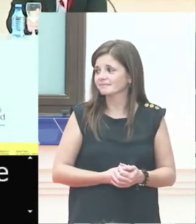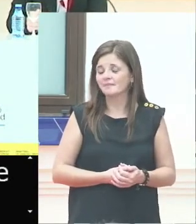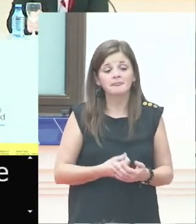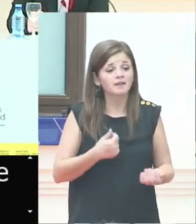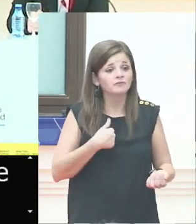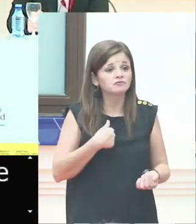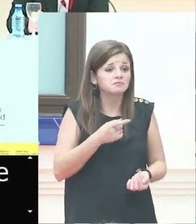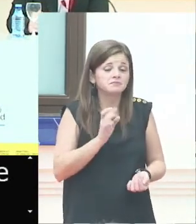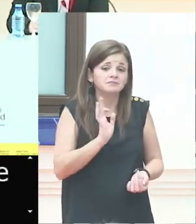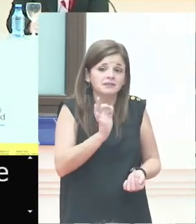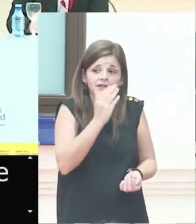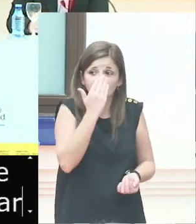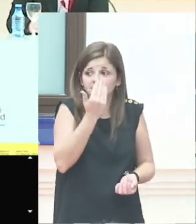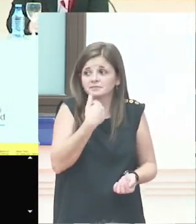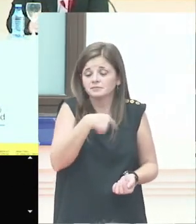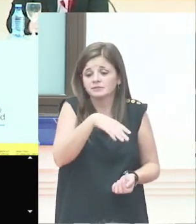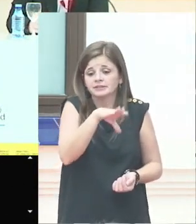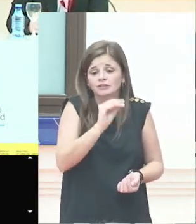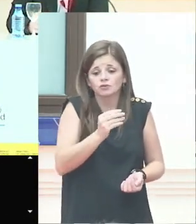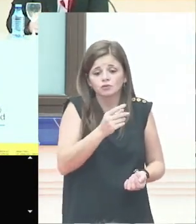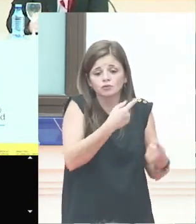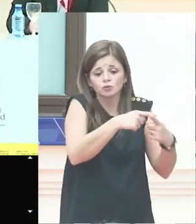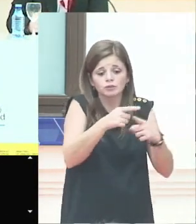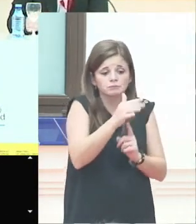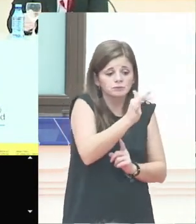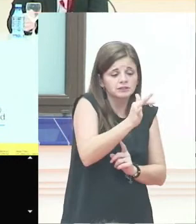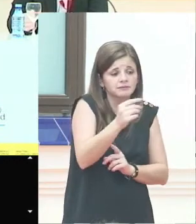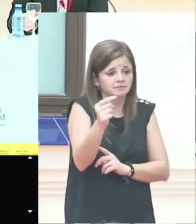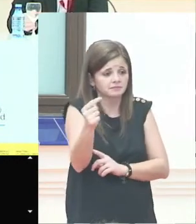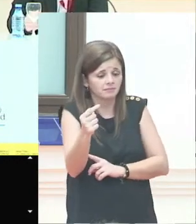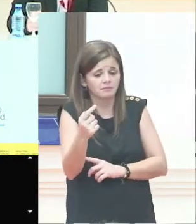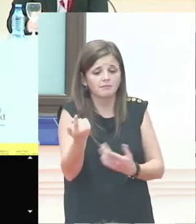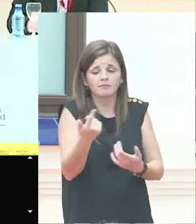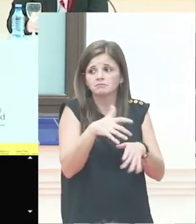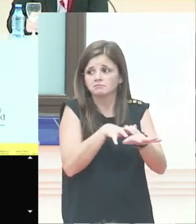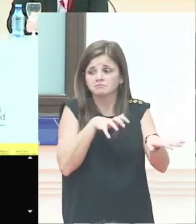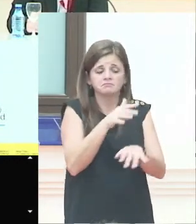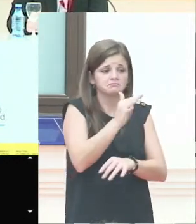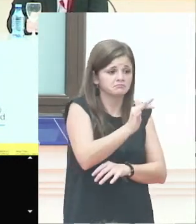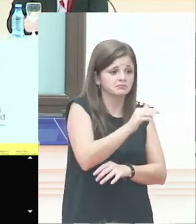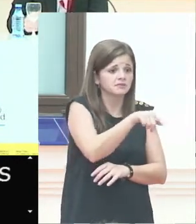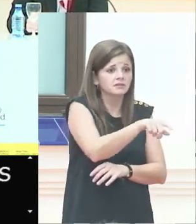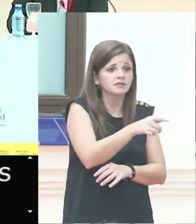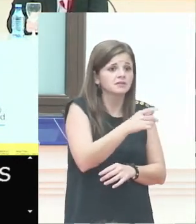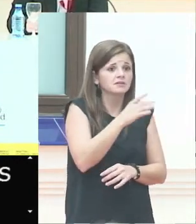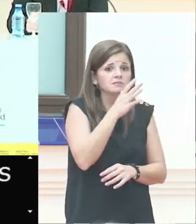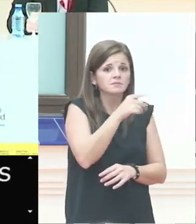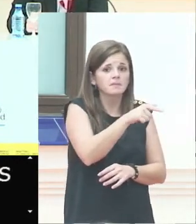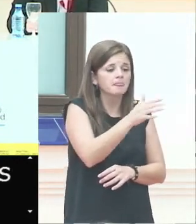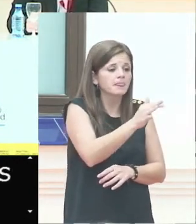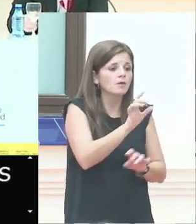que haya una vinculación directa al mercado laboral, ni desde el punto de vista problemático, ni desde el punto de vista de ventajas, aparte de esa.